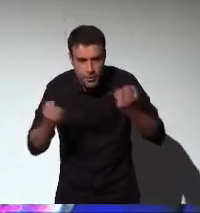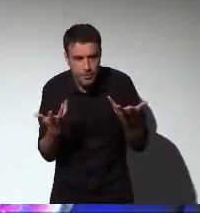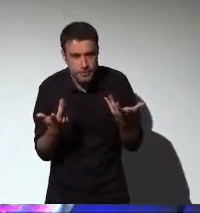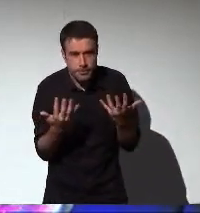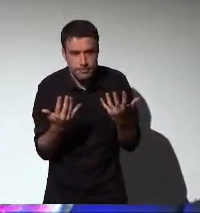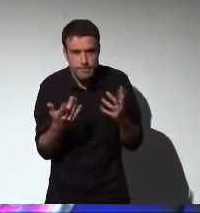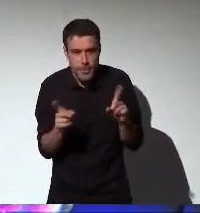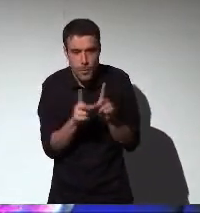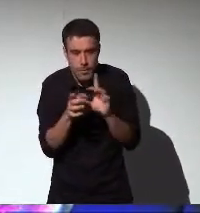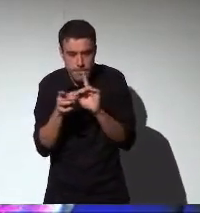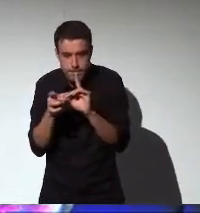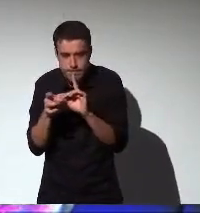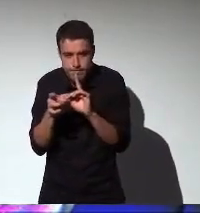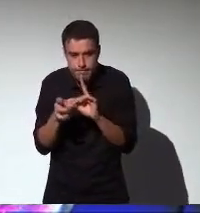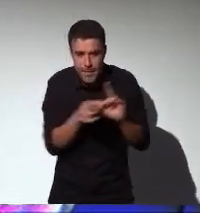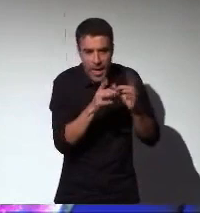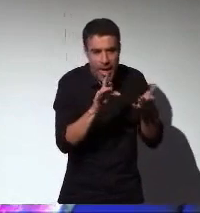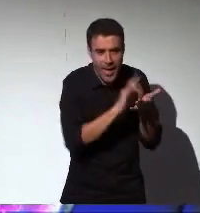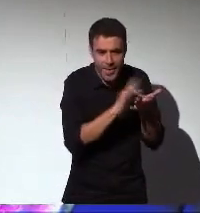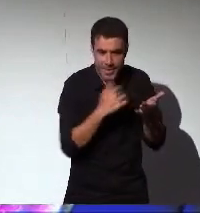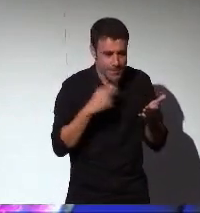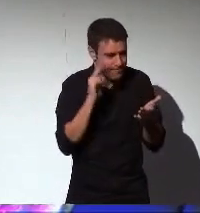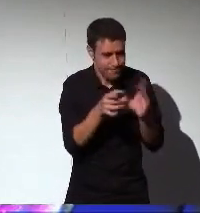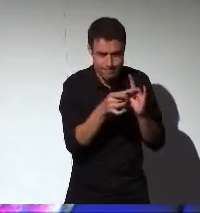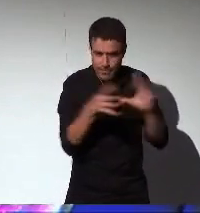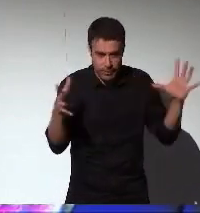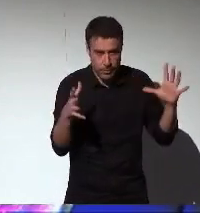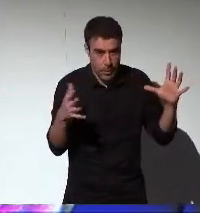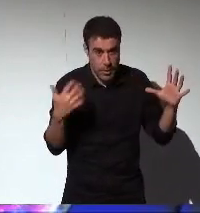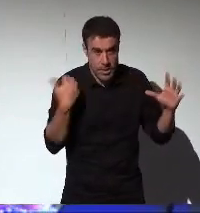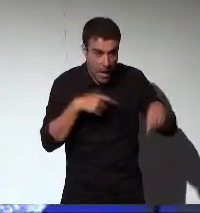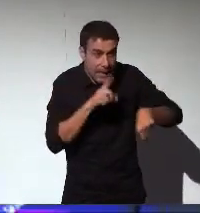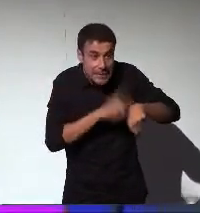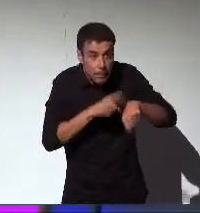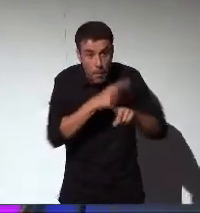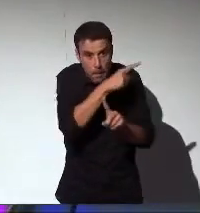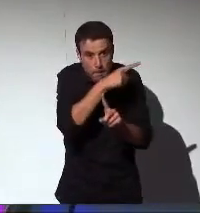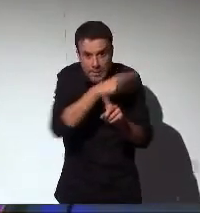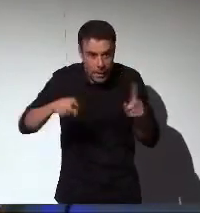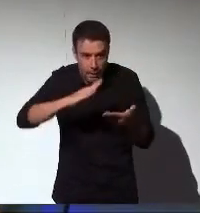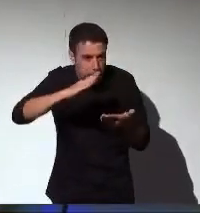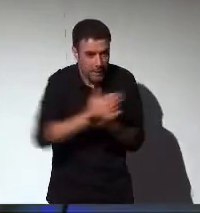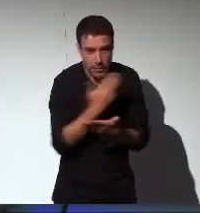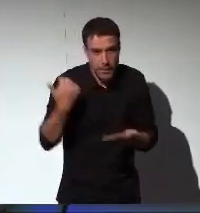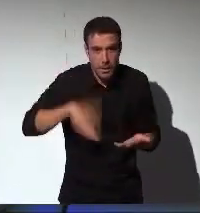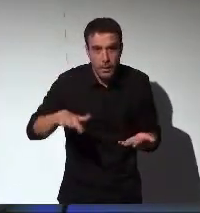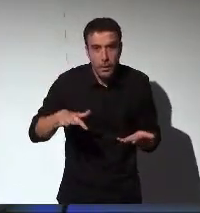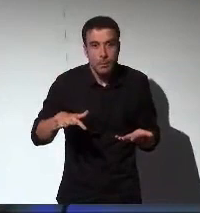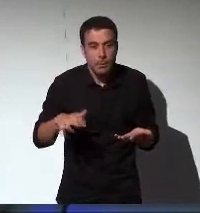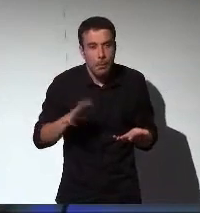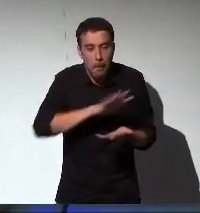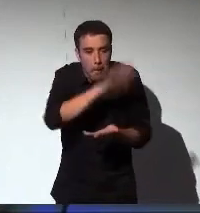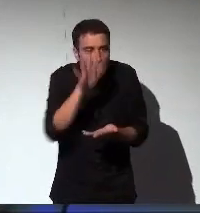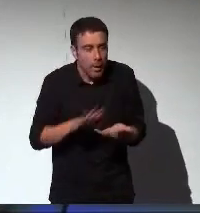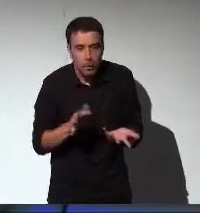va acorde a la agenda, ¿no? Hemos recorrido la mitad del camino y da la impresión